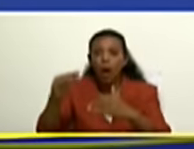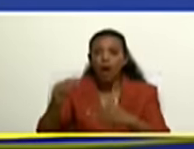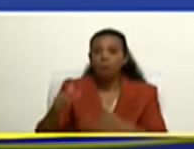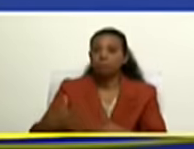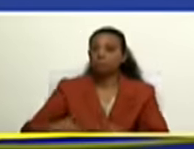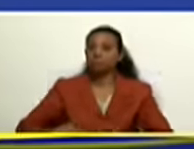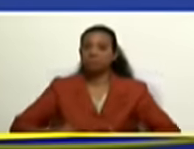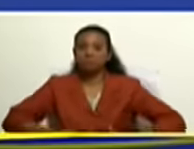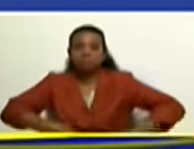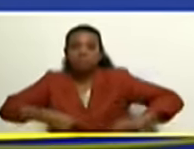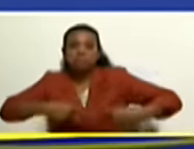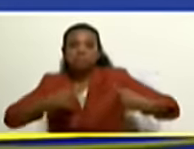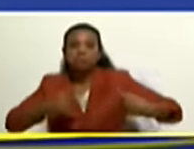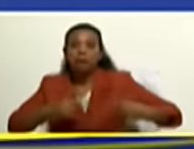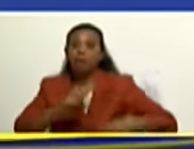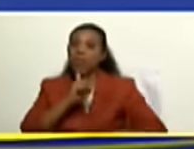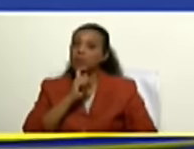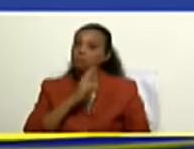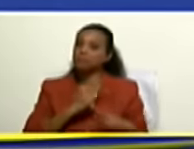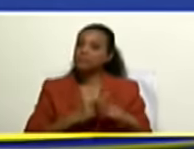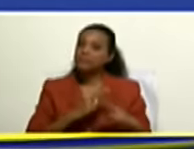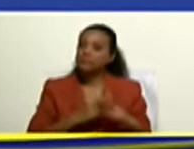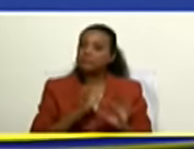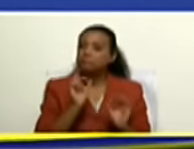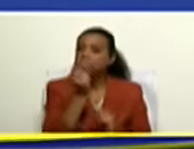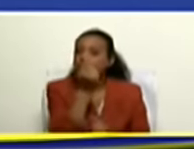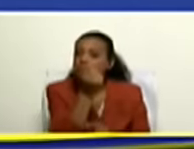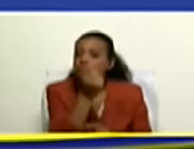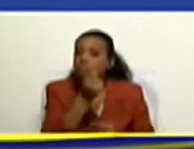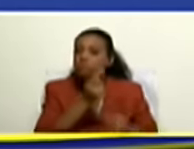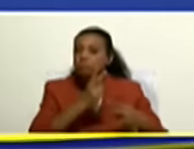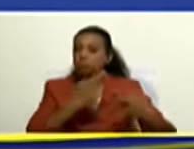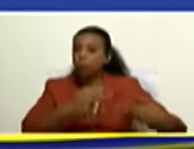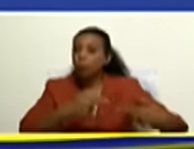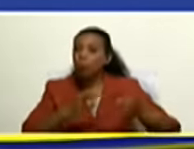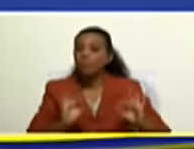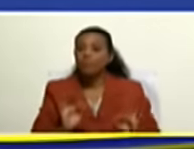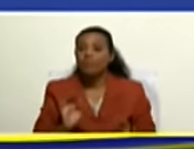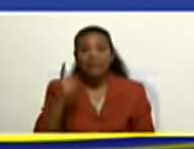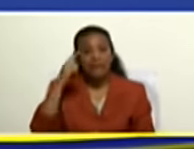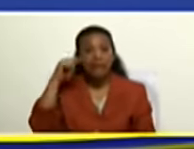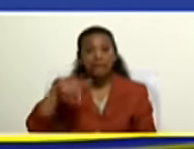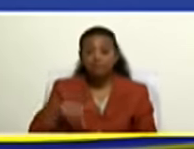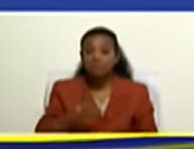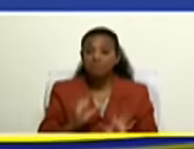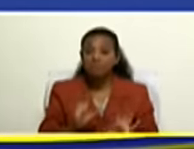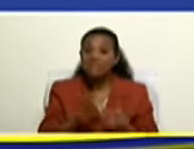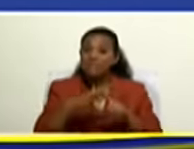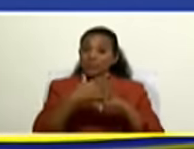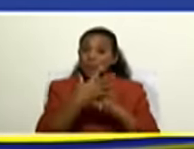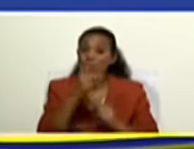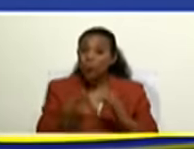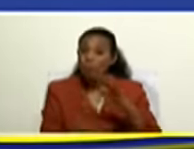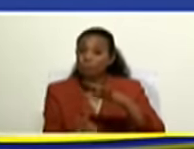amenaza a una situación muy peligrosa. Esa es la razón, presidente, por la